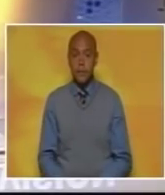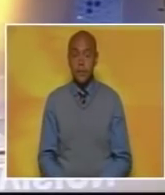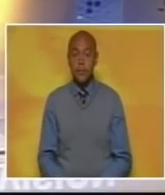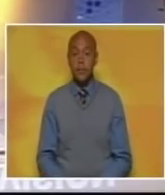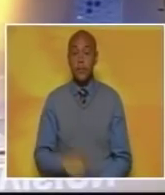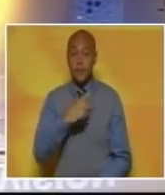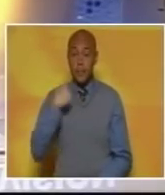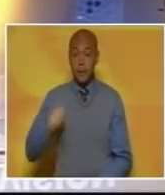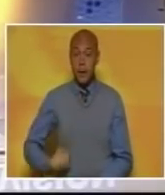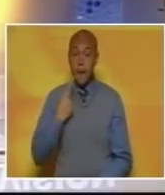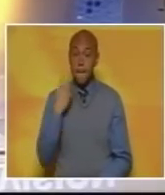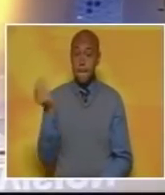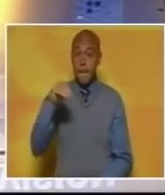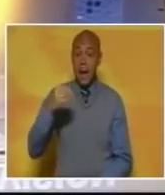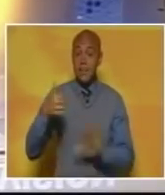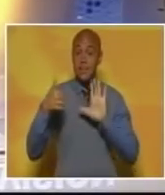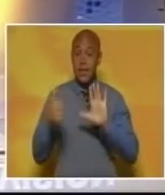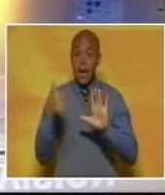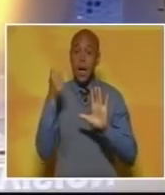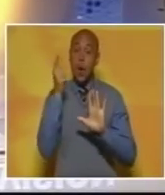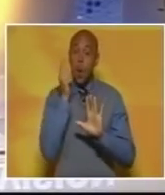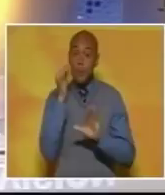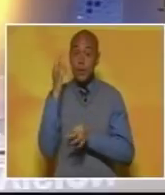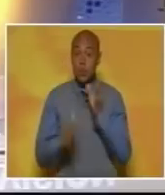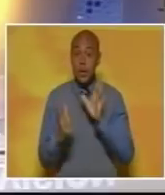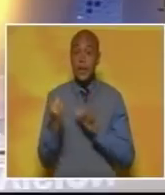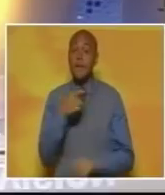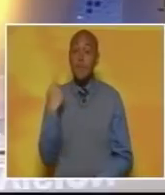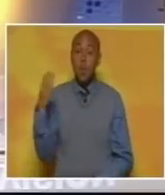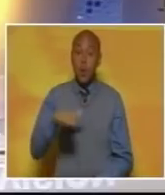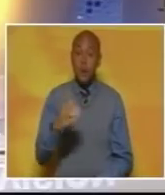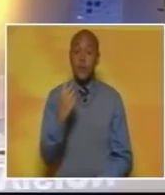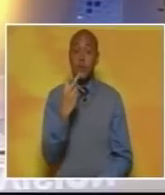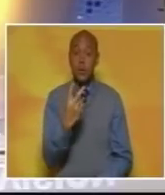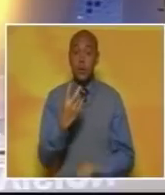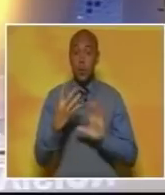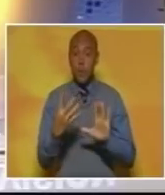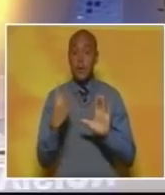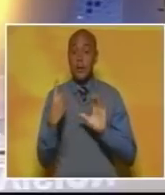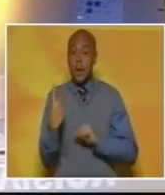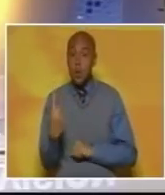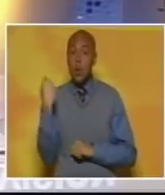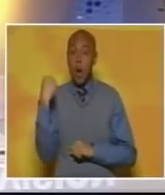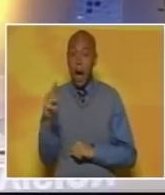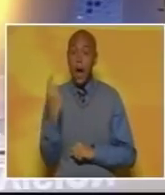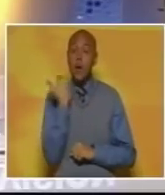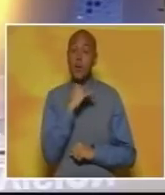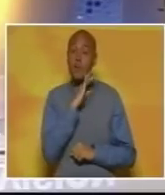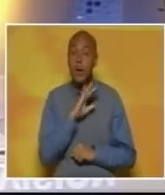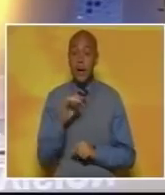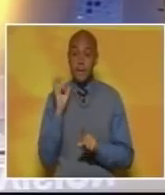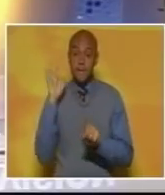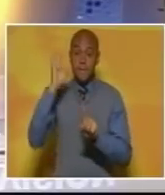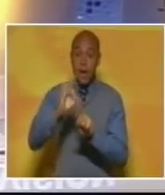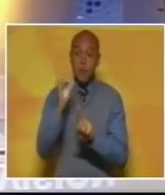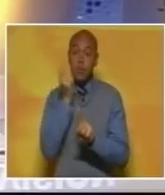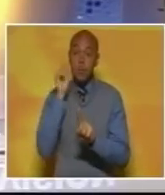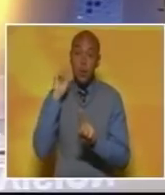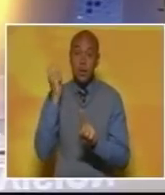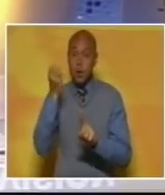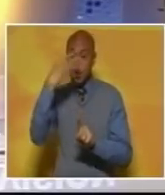En China aumentó a 6 el número de muertos y a 291 el de pacientes contagiados por el nuevo brote